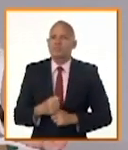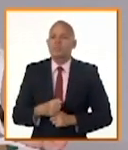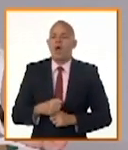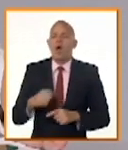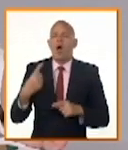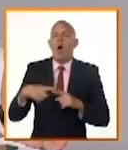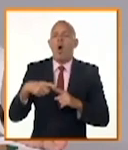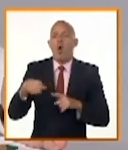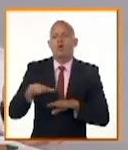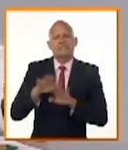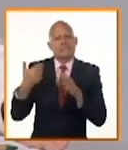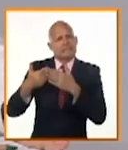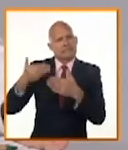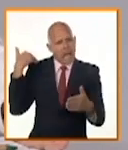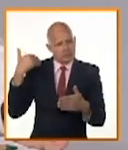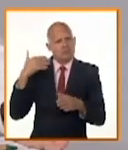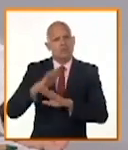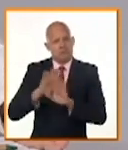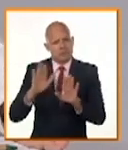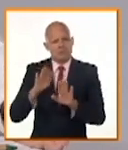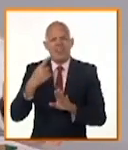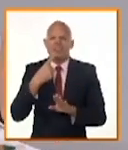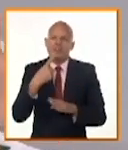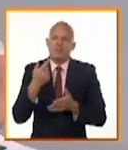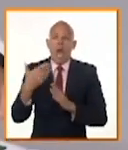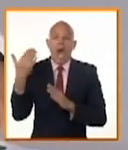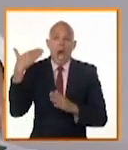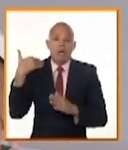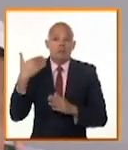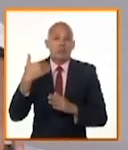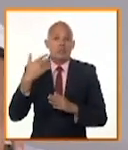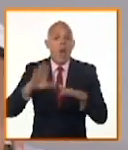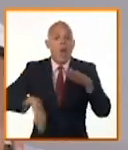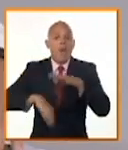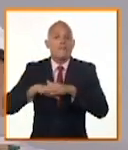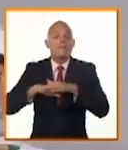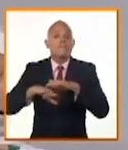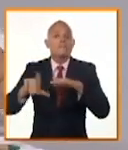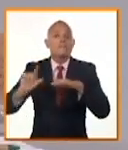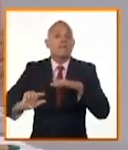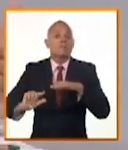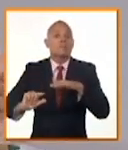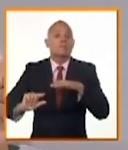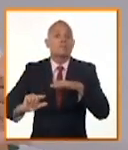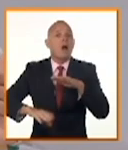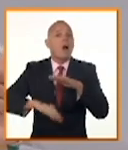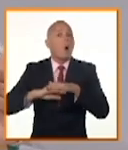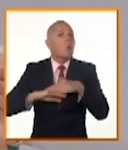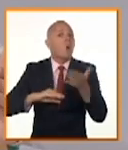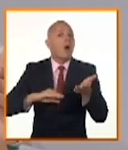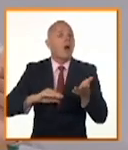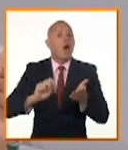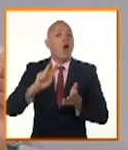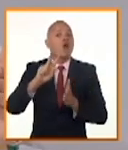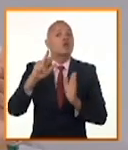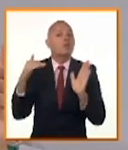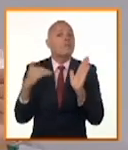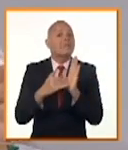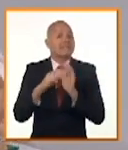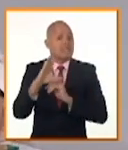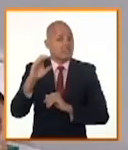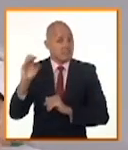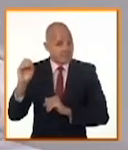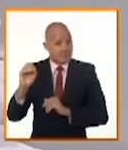esta este límite y ha enterado 2500 pesos y ahora al igualar a todos los actores económicos también se ha subido el límite a cinco mil pesos